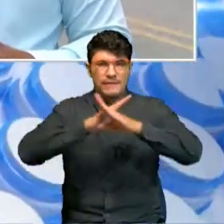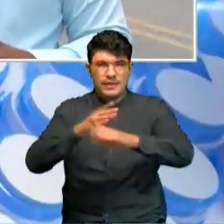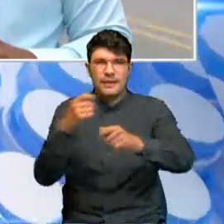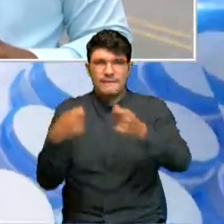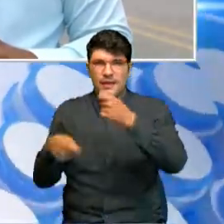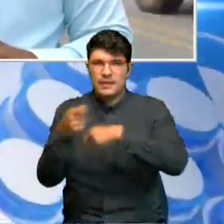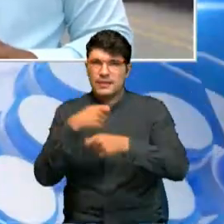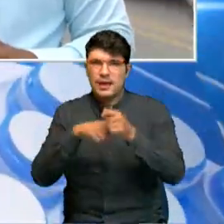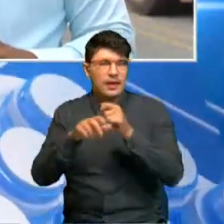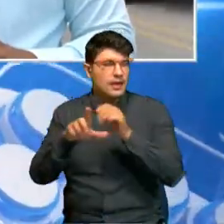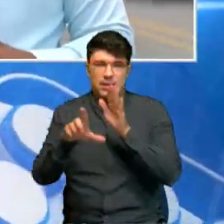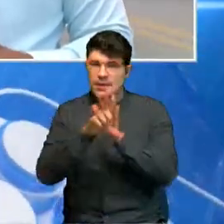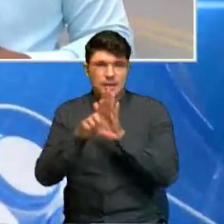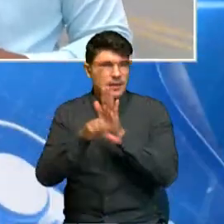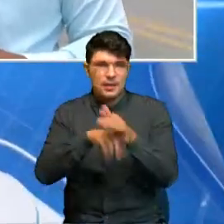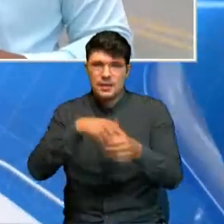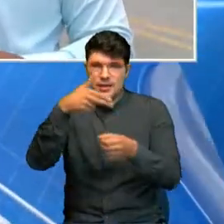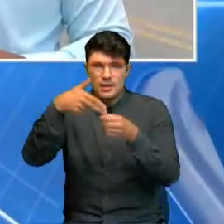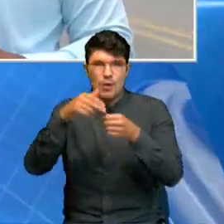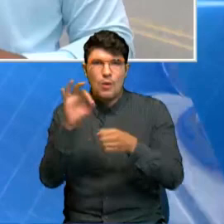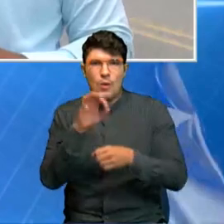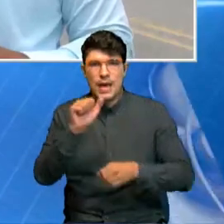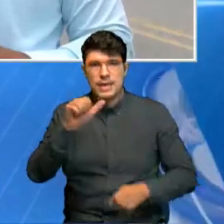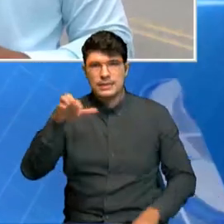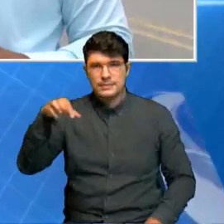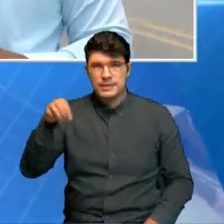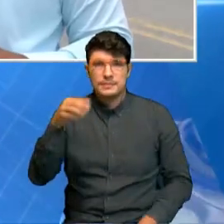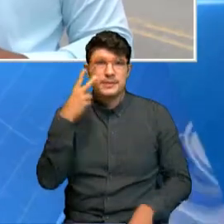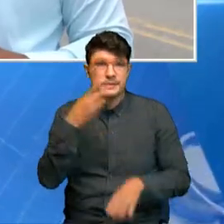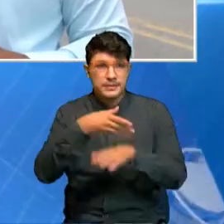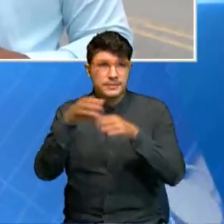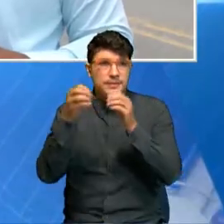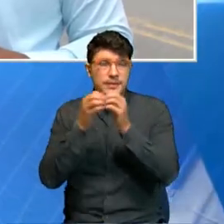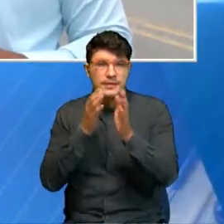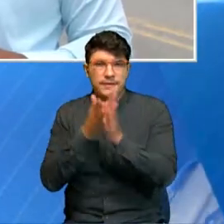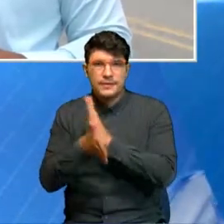hidrocarburos en la región. Con la cámara de Orlando Franco, Jesús Zúñiga, muy buenas tardes.